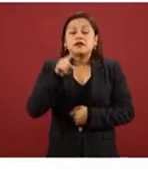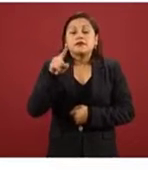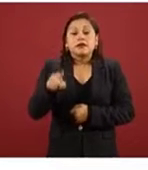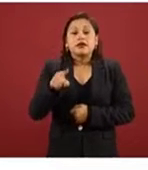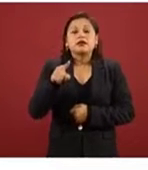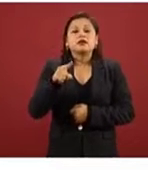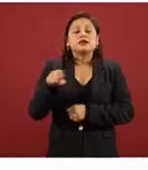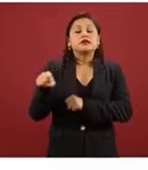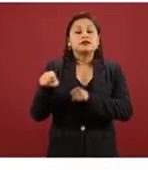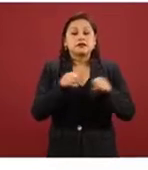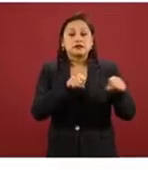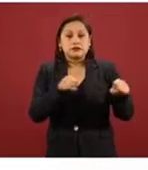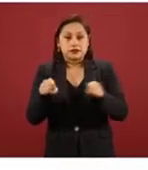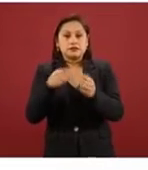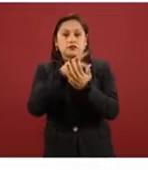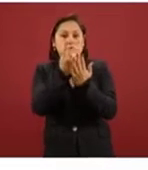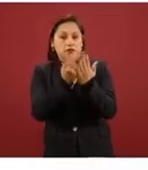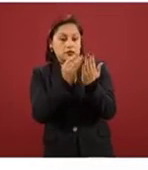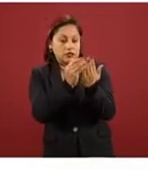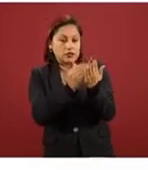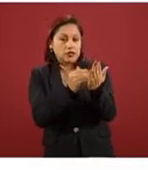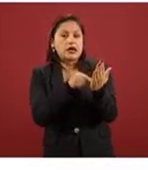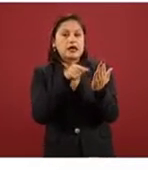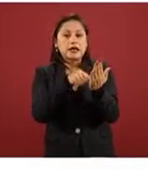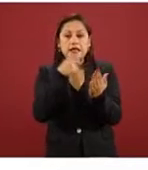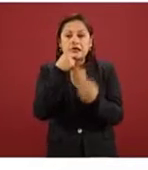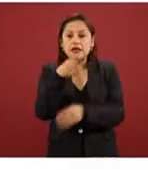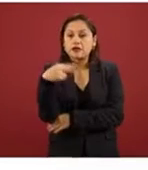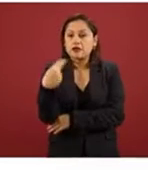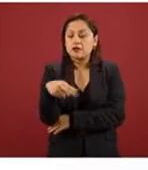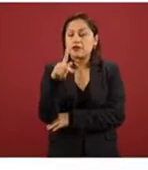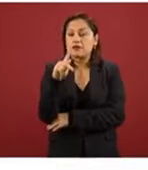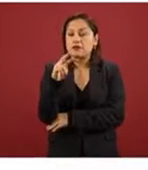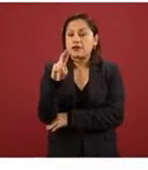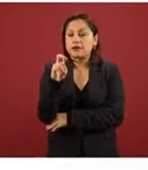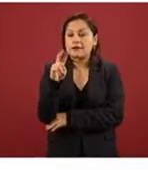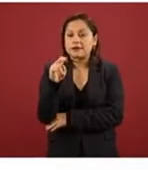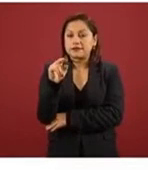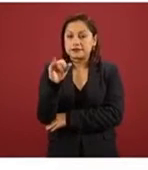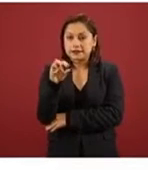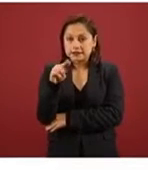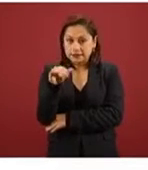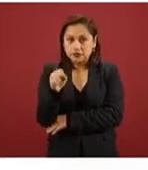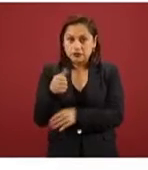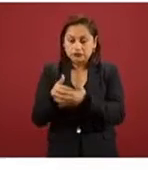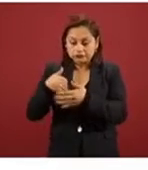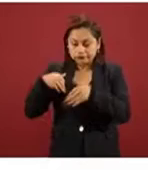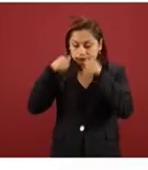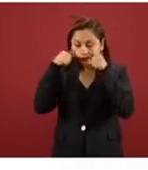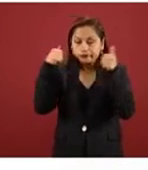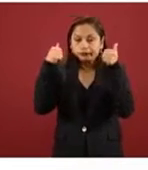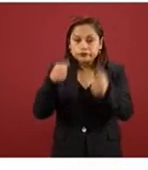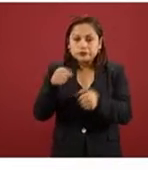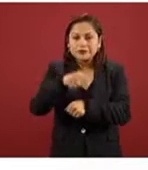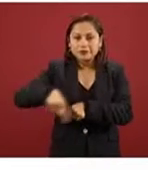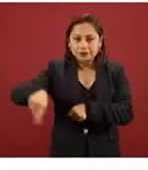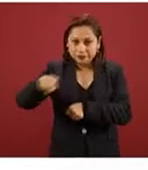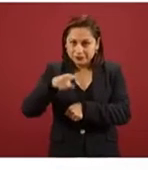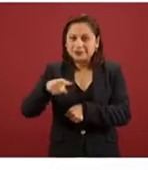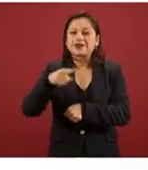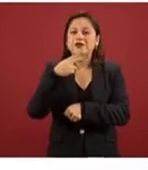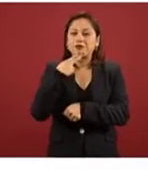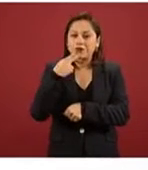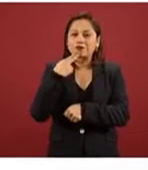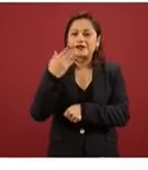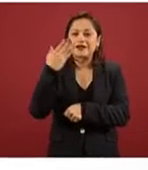que se llama Prevencismo, que integran estos 18 estados. Además, ustedes participaron con nosotros de un macrosimulacro